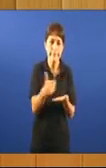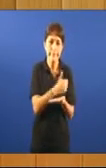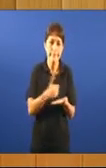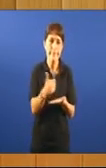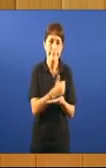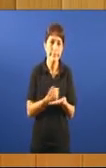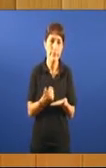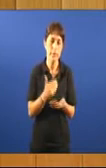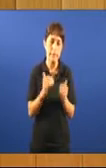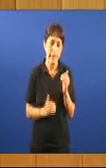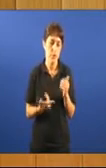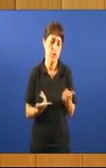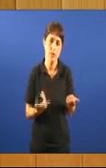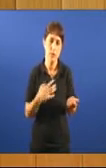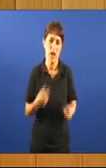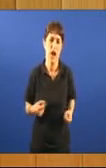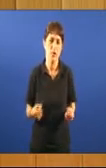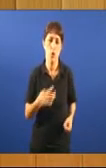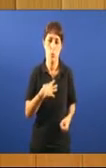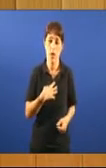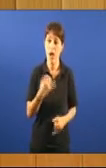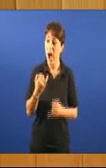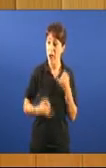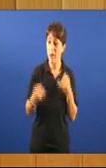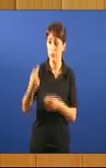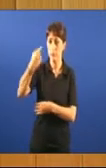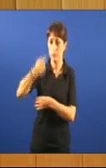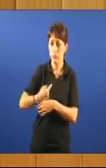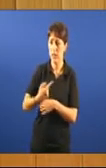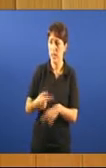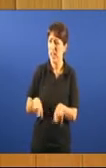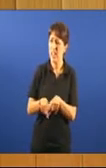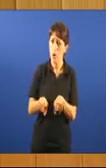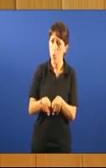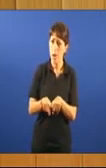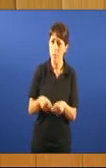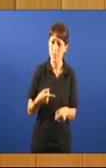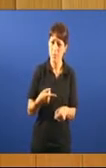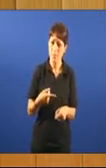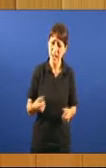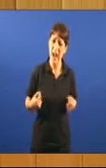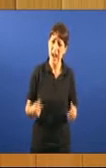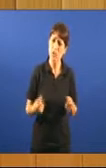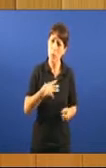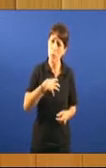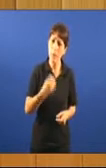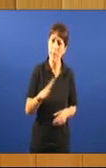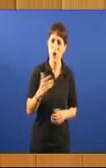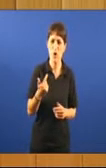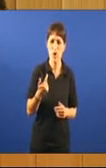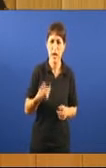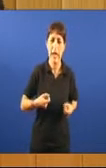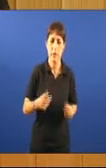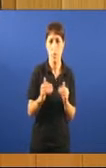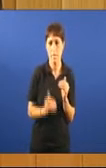é que nos impoñen vivir por debaixo das nosas posibilidades. Claro que estamos convencidos de